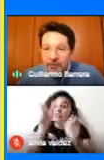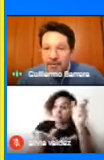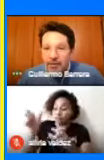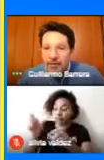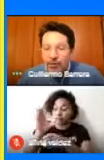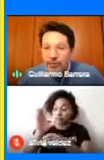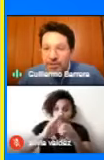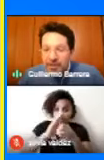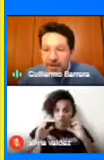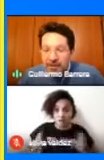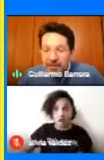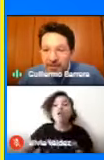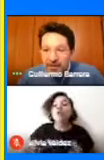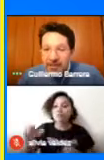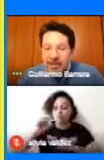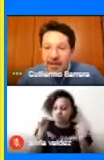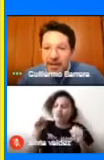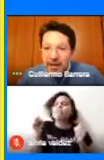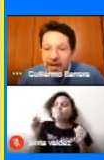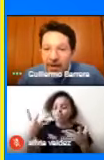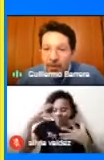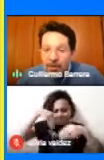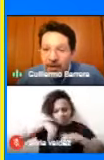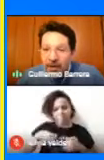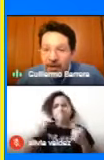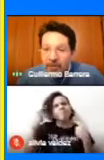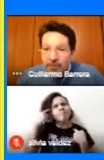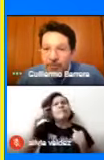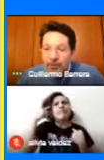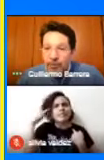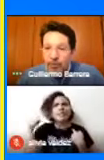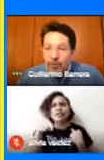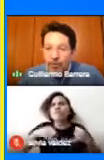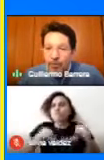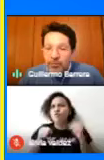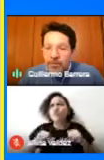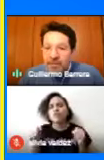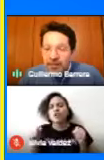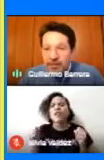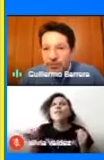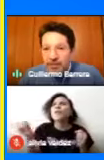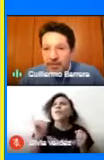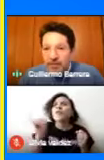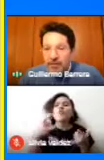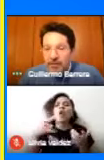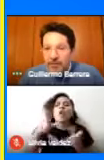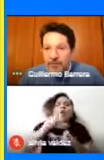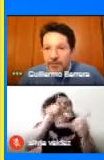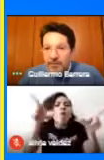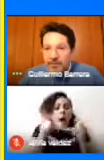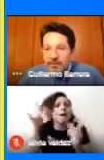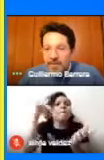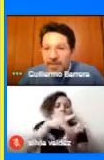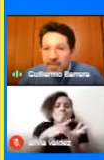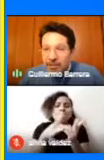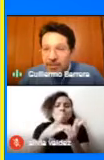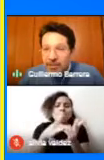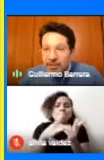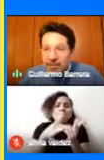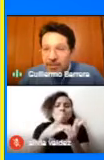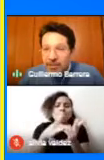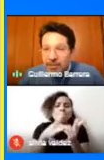Bogotá conciban a Bogotá como un destino turístico. Y